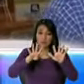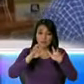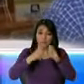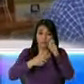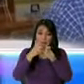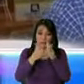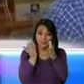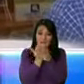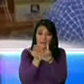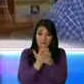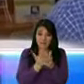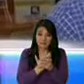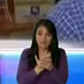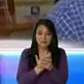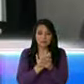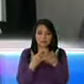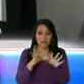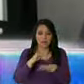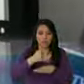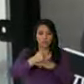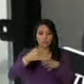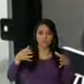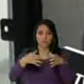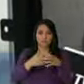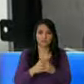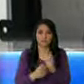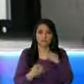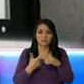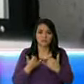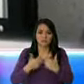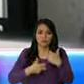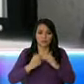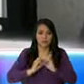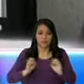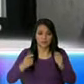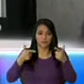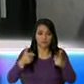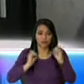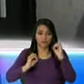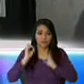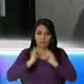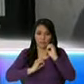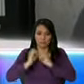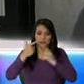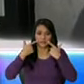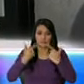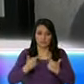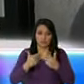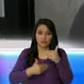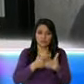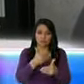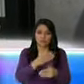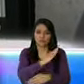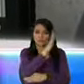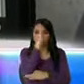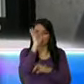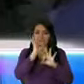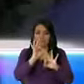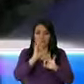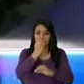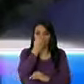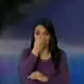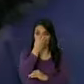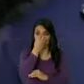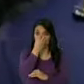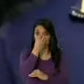actas inconsistentes de 49 juntas. Hasta ahorita no ningún inconveniente, solo estamos aquí como observadores. Que el proceso se cumpla con normalidad.